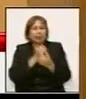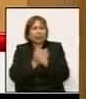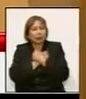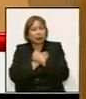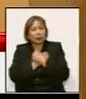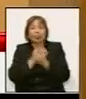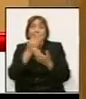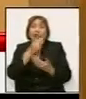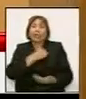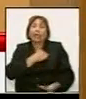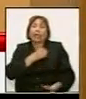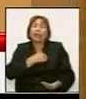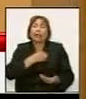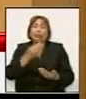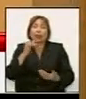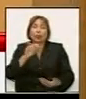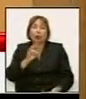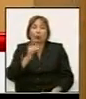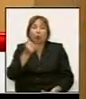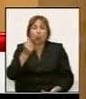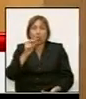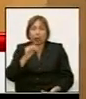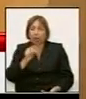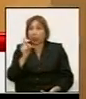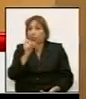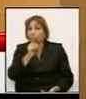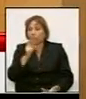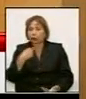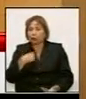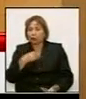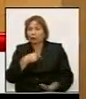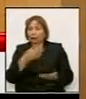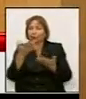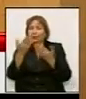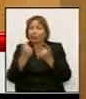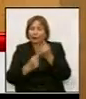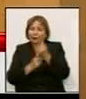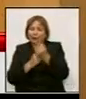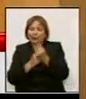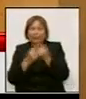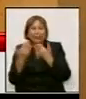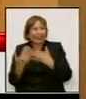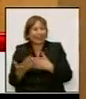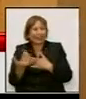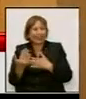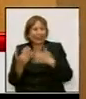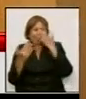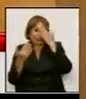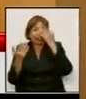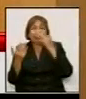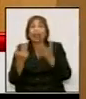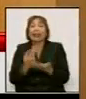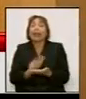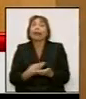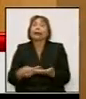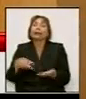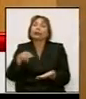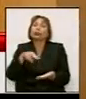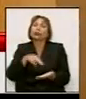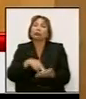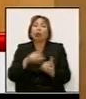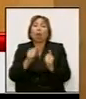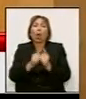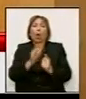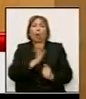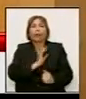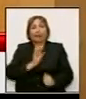el alma de nuestro hermano Juan. Nos sostiene la esperanza de la resurrección con Cristo